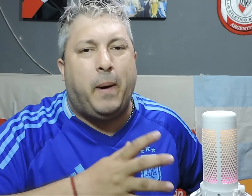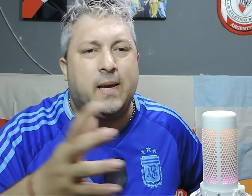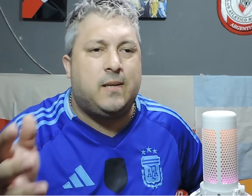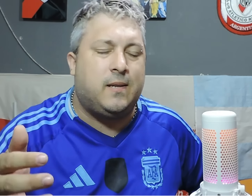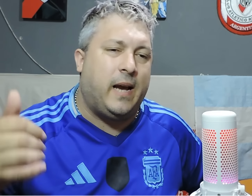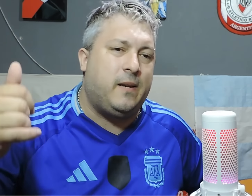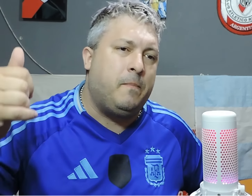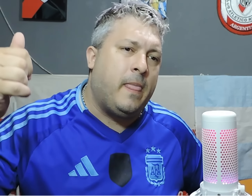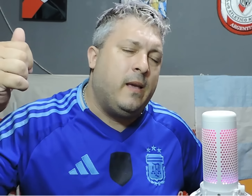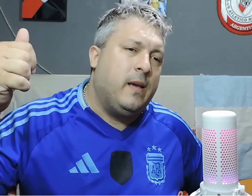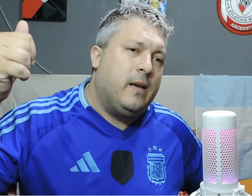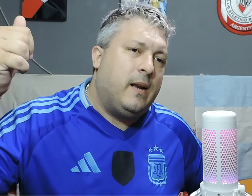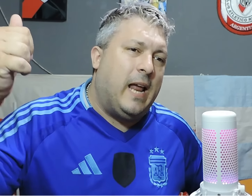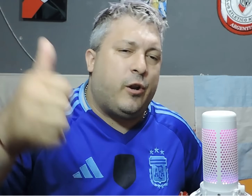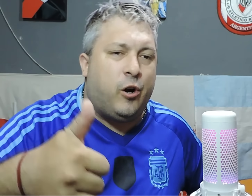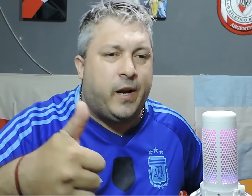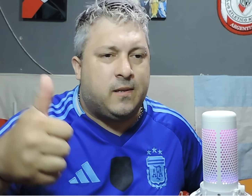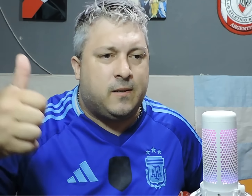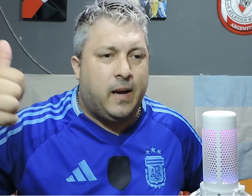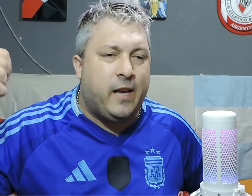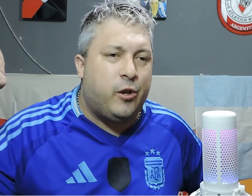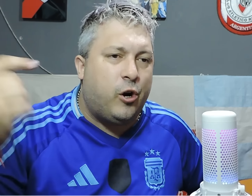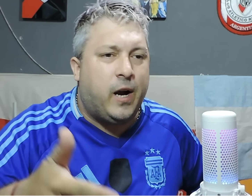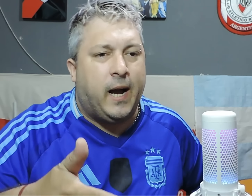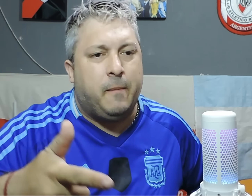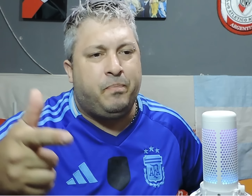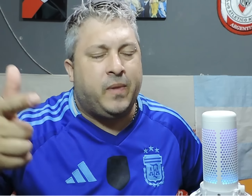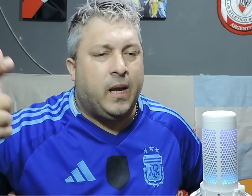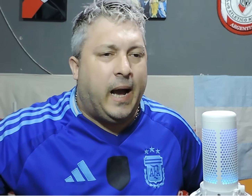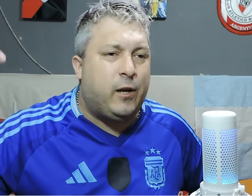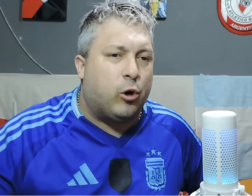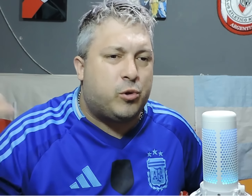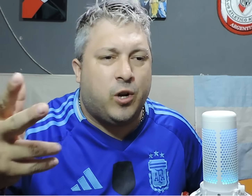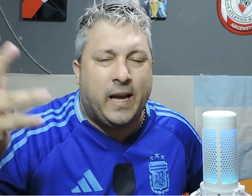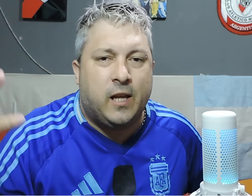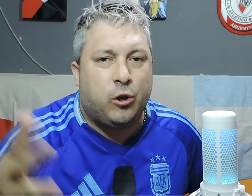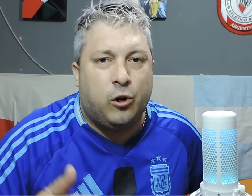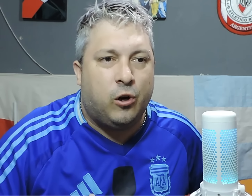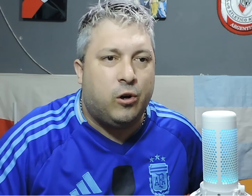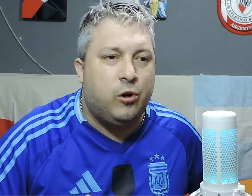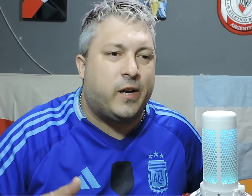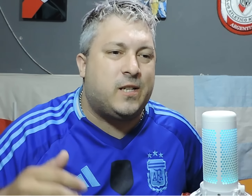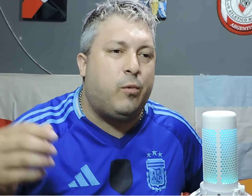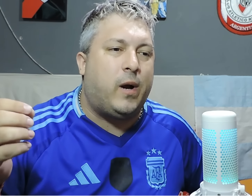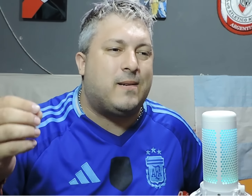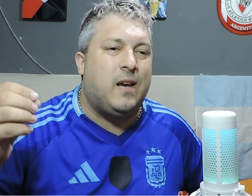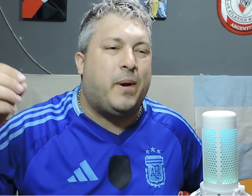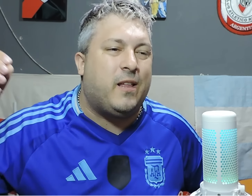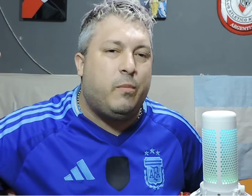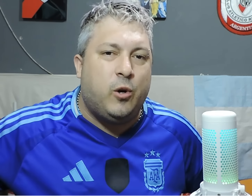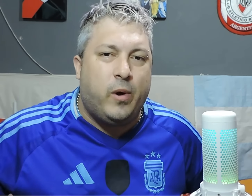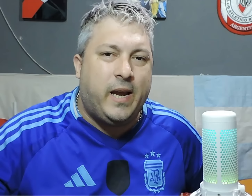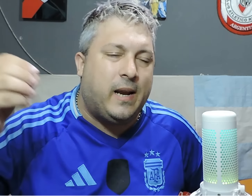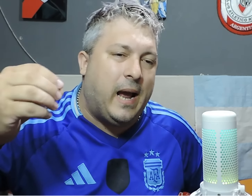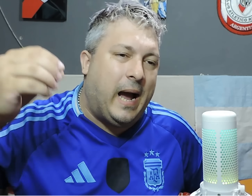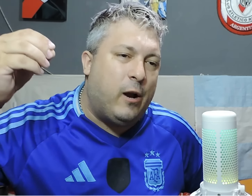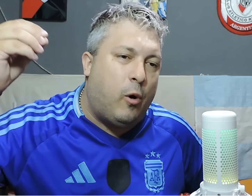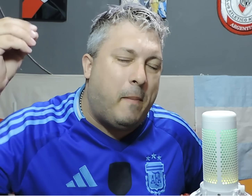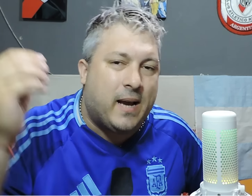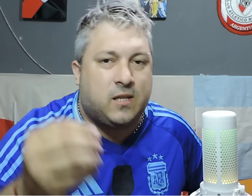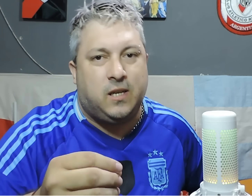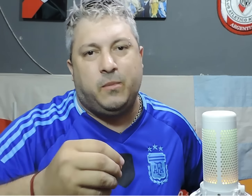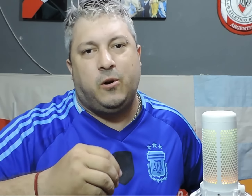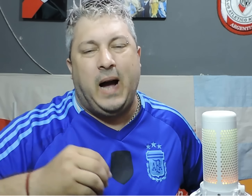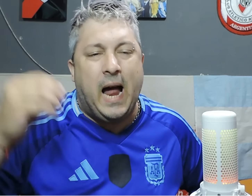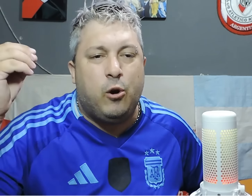todos los países hay ladrones, hay droga, hay corrupción, hay de todo. Lo que se busca siempre es disminuir a